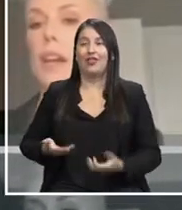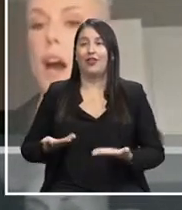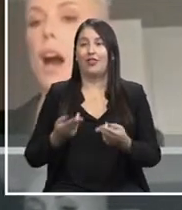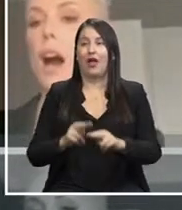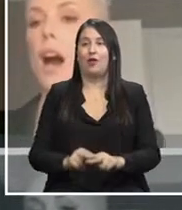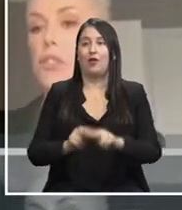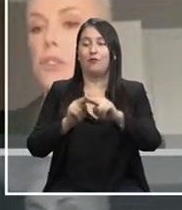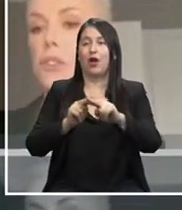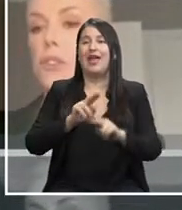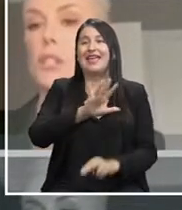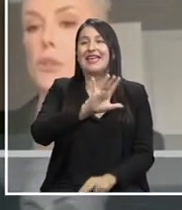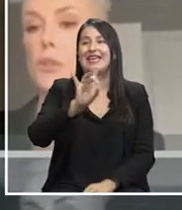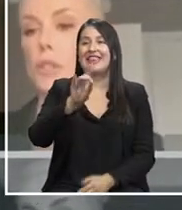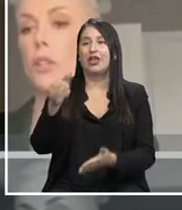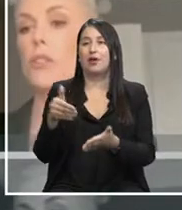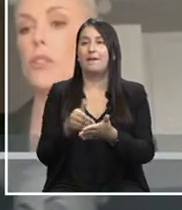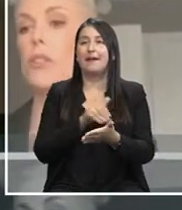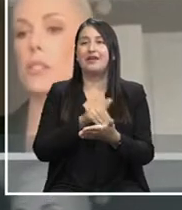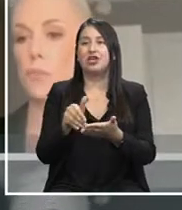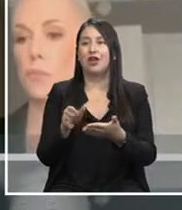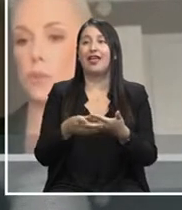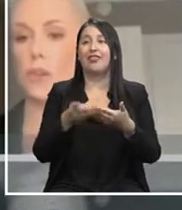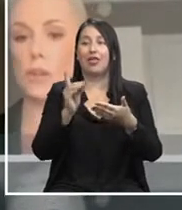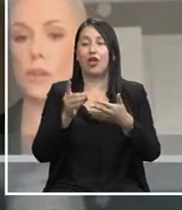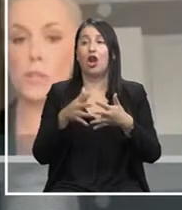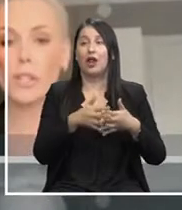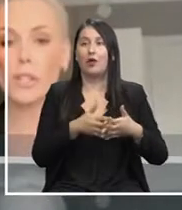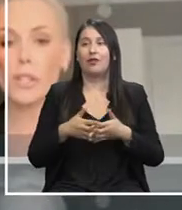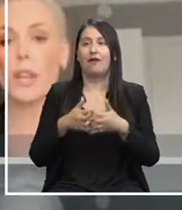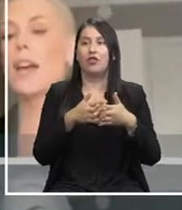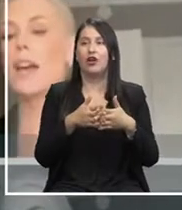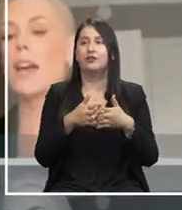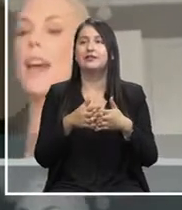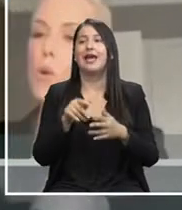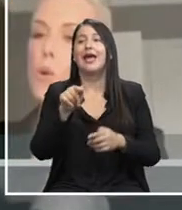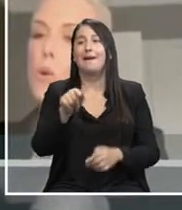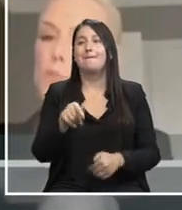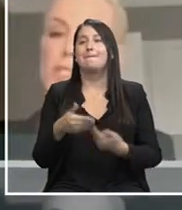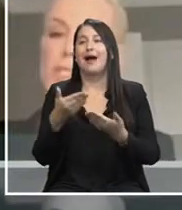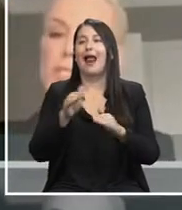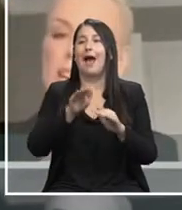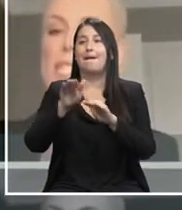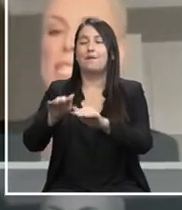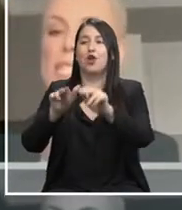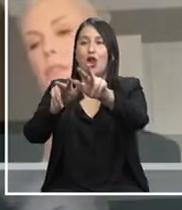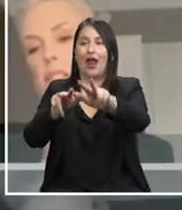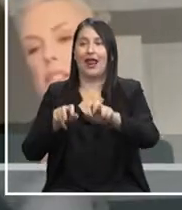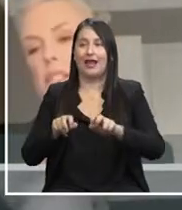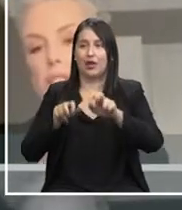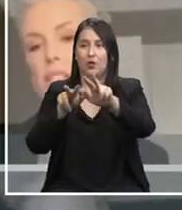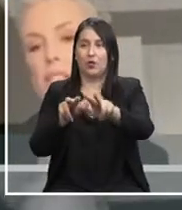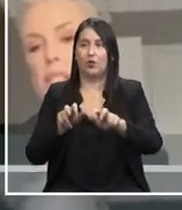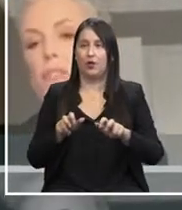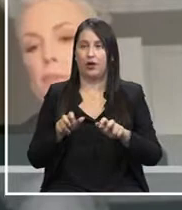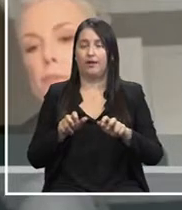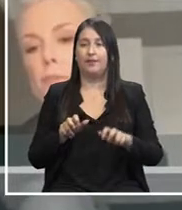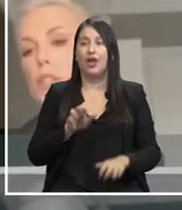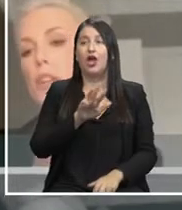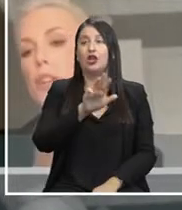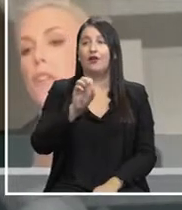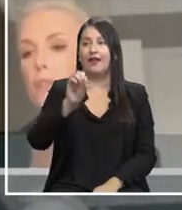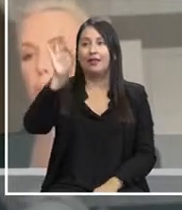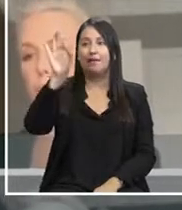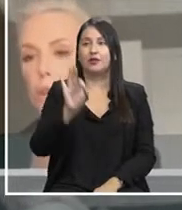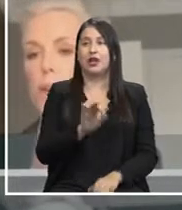de más de 500 mil millones de dólares estadounidenses en apoyo a los agricultores. Casi el 90% de